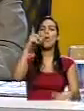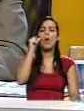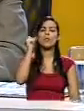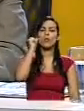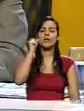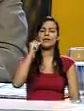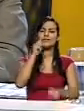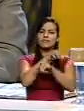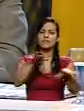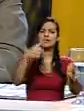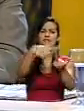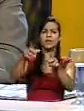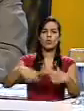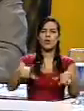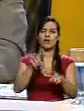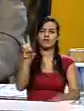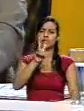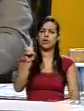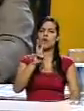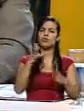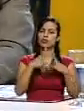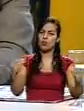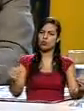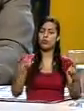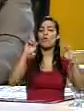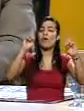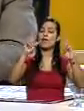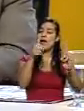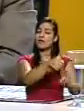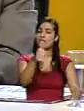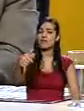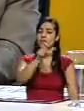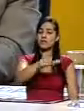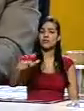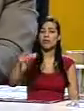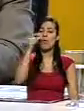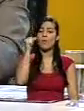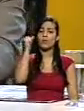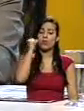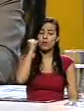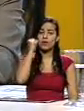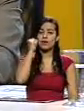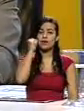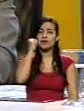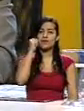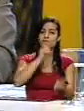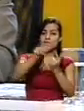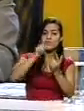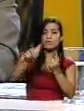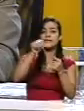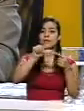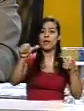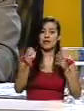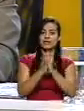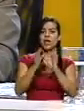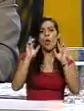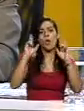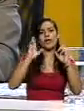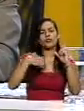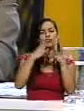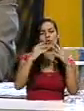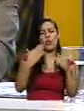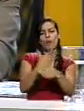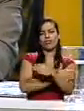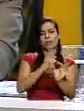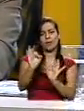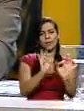rincones del país, y ojalá de verdad cada uno de los hombres y mujeres que sale en esta Semana Santa tome todas las previsiones